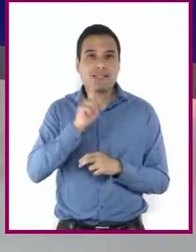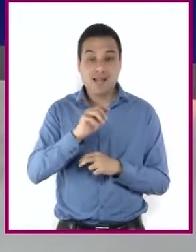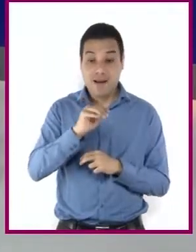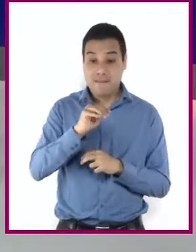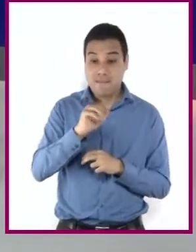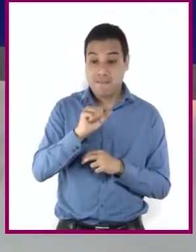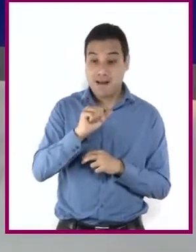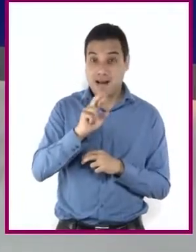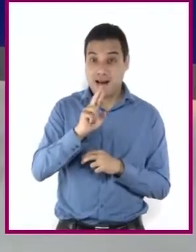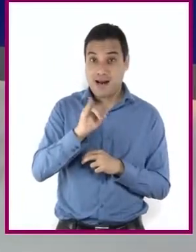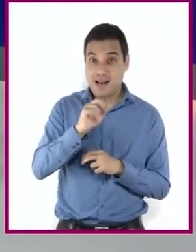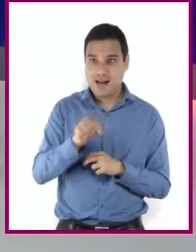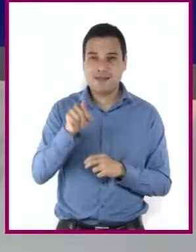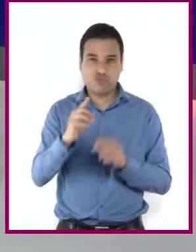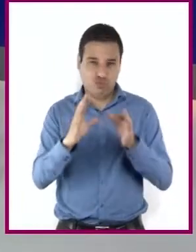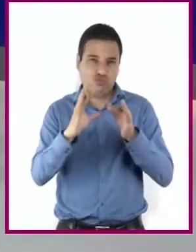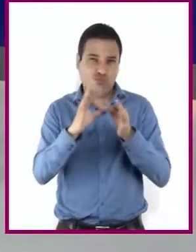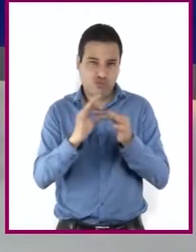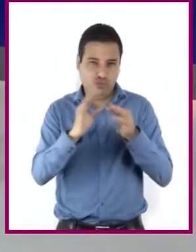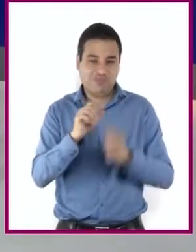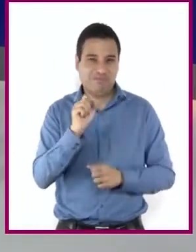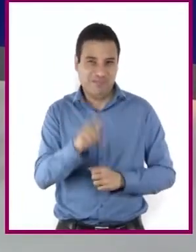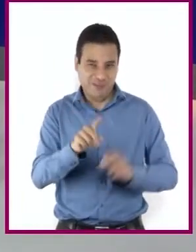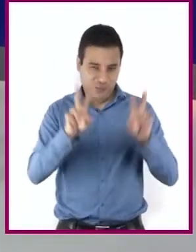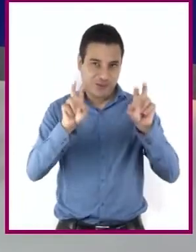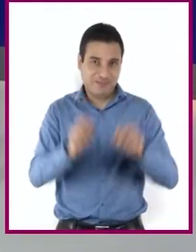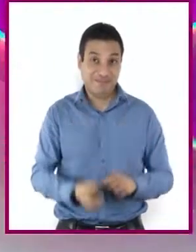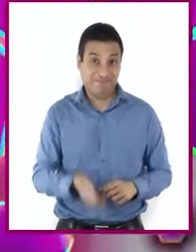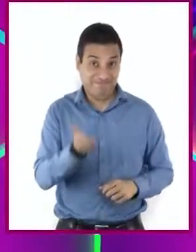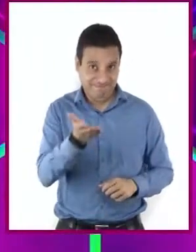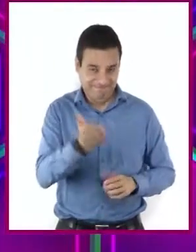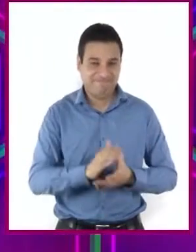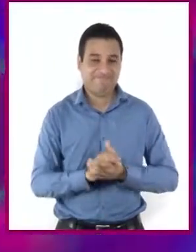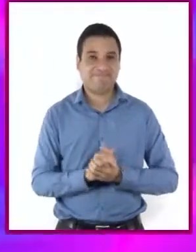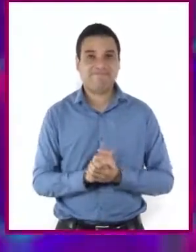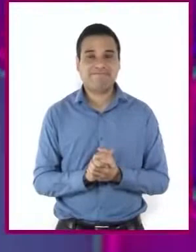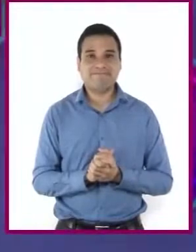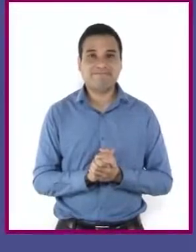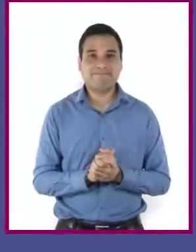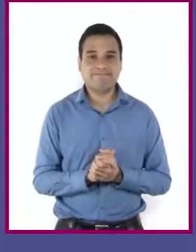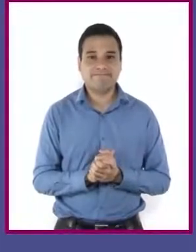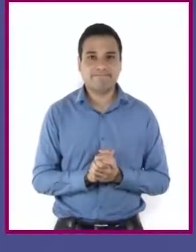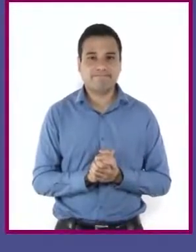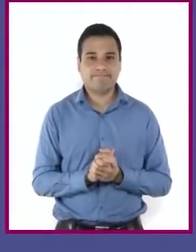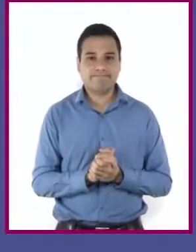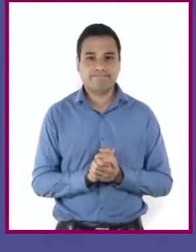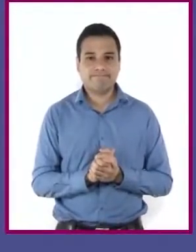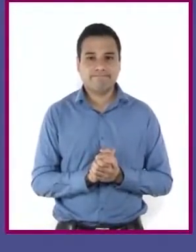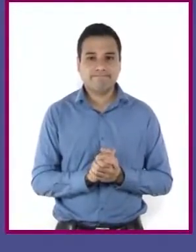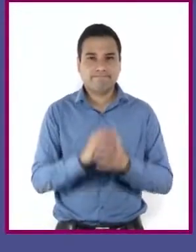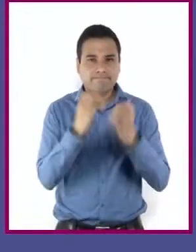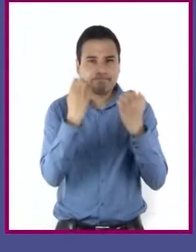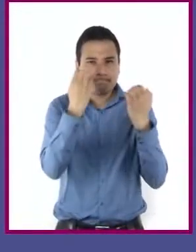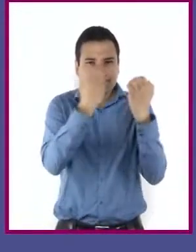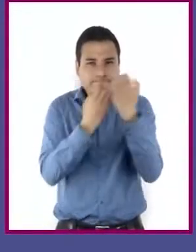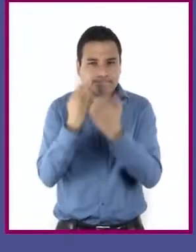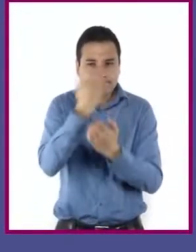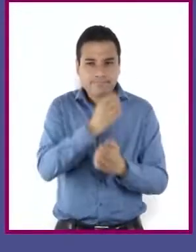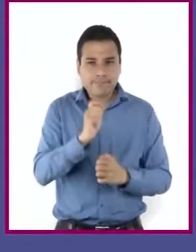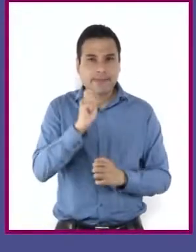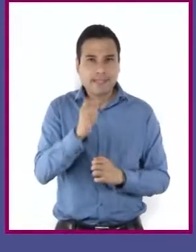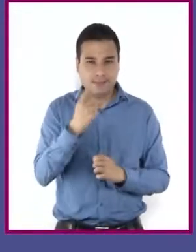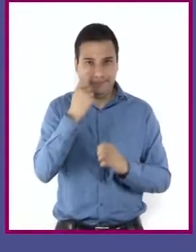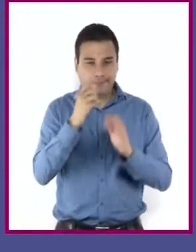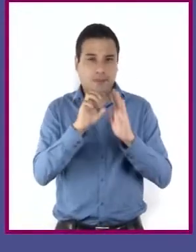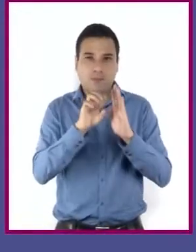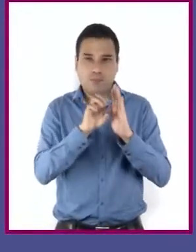nos hablará un poco más acerca de la autoevaluación. ¡Adelante! ¿Qué es evaluar? Si le preguntáramos esto a